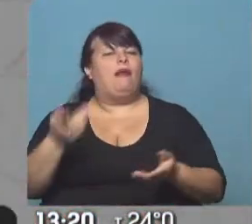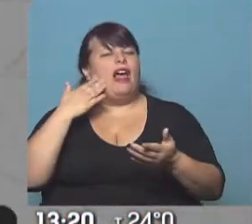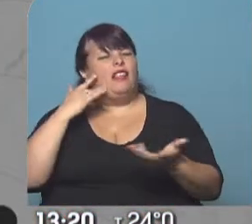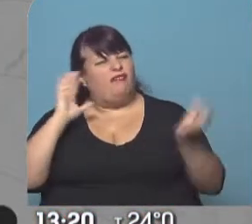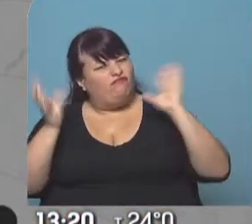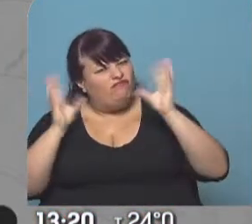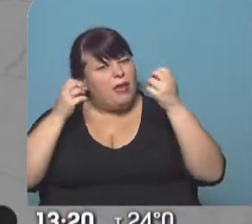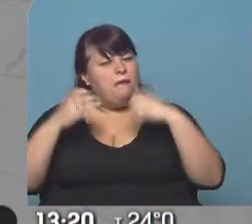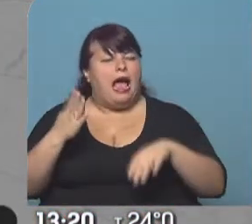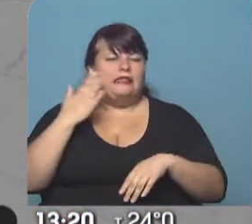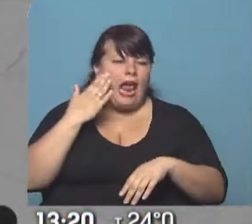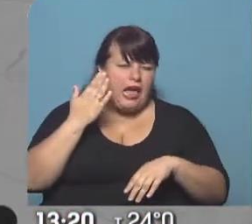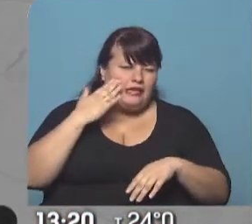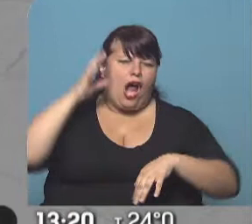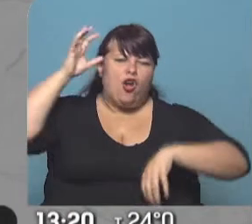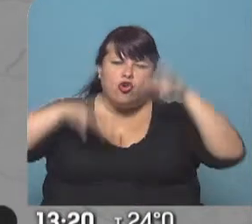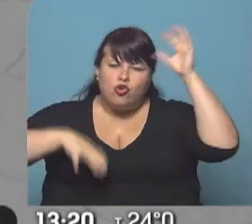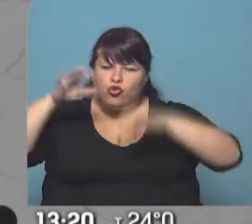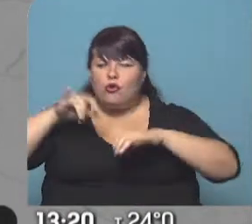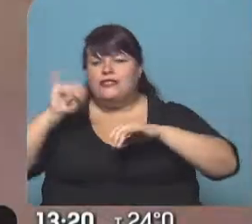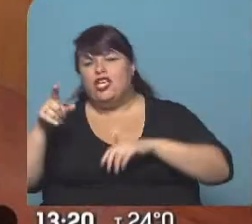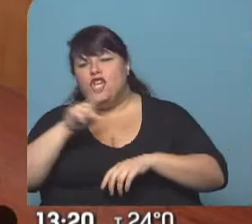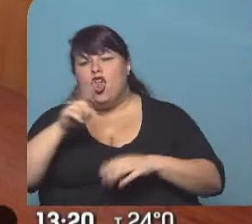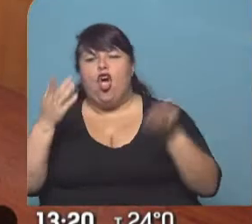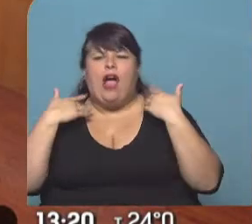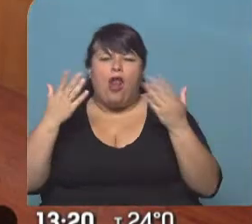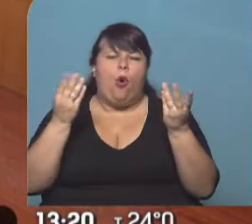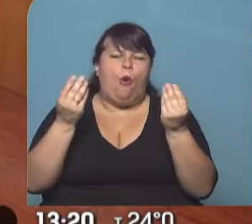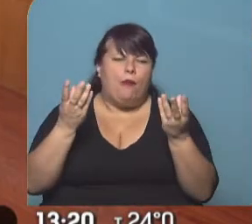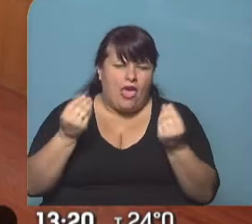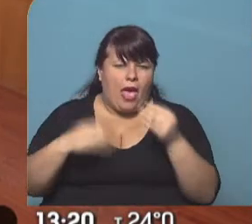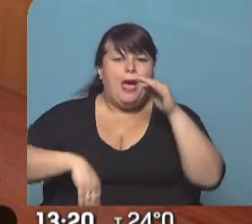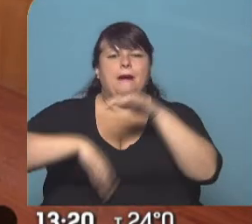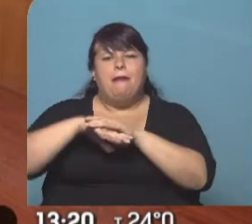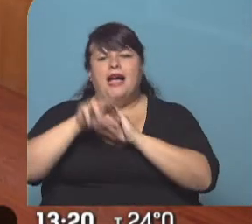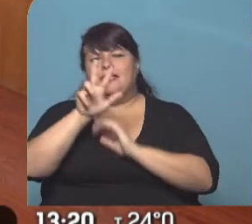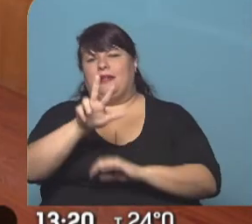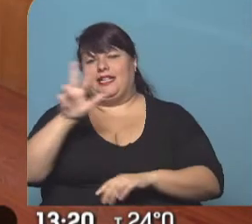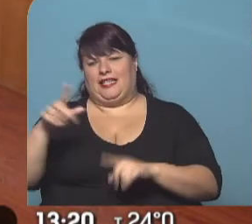inestable, a partir de la tarde entonces algunos chaparrones en forma dispersa, con calor, humedad y máximas de hasta 33 grados.